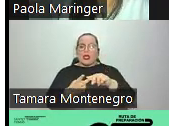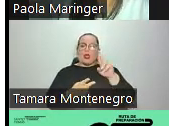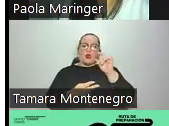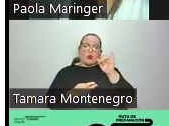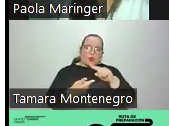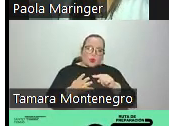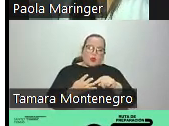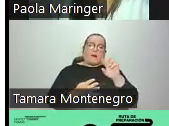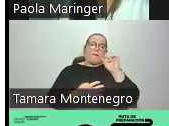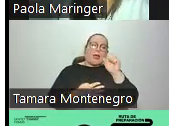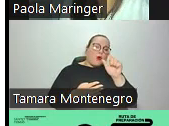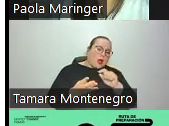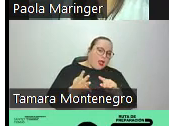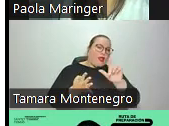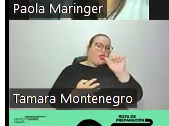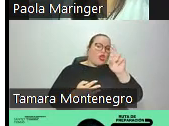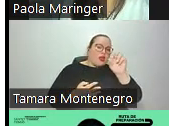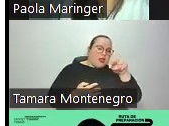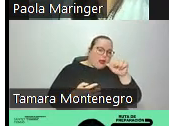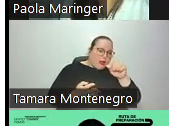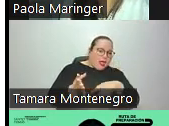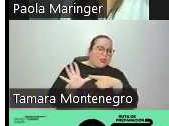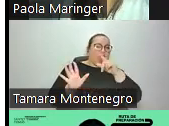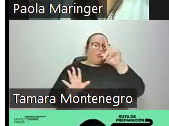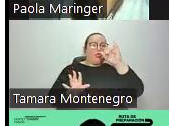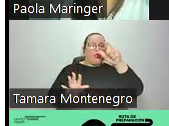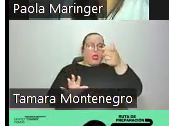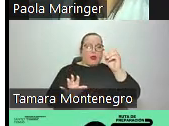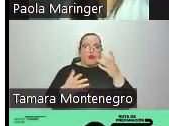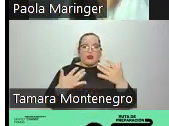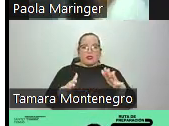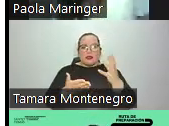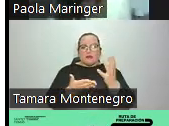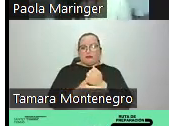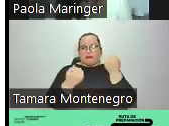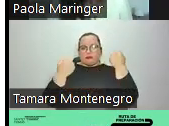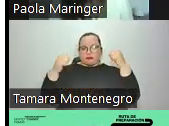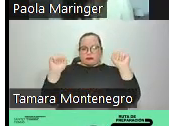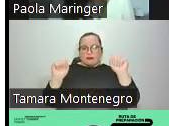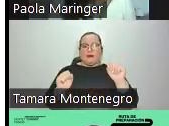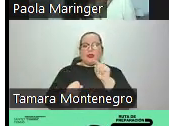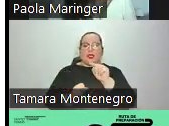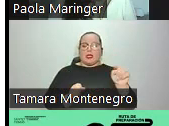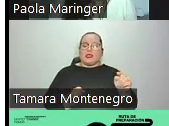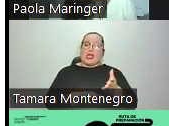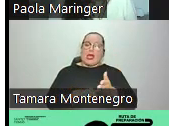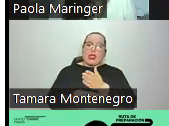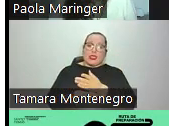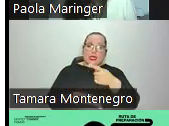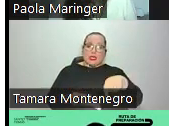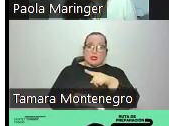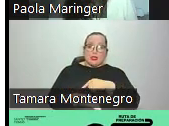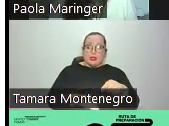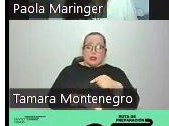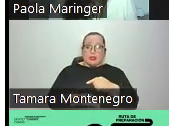Lorena y Diego. Ya ellos también ya han sido ganadores de estas asesorías. Y antes de que claramente vayamos con las temáticas del